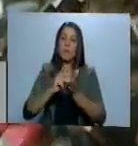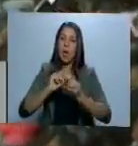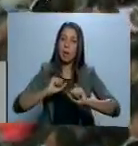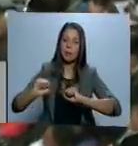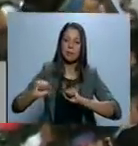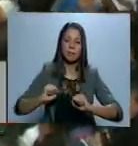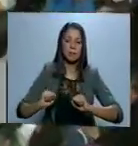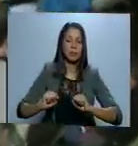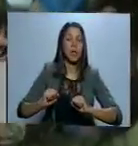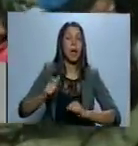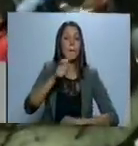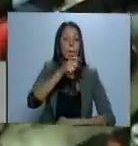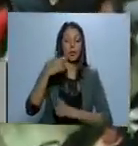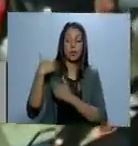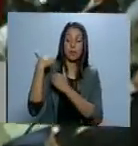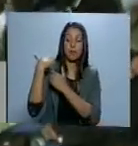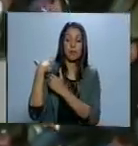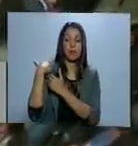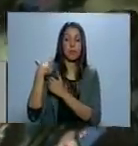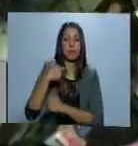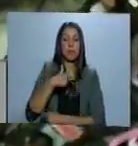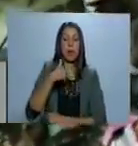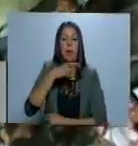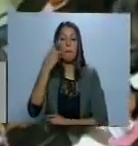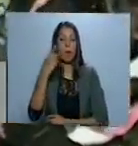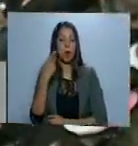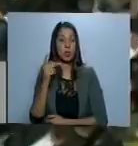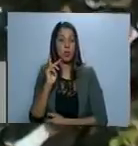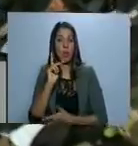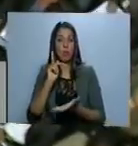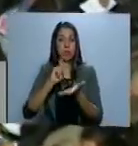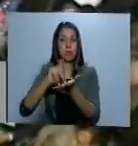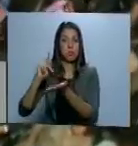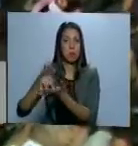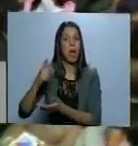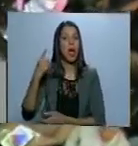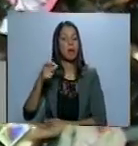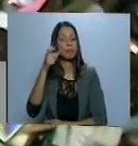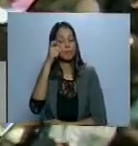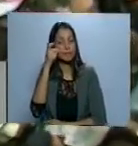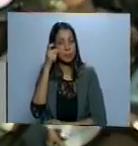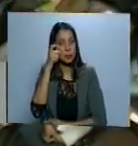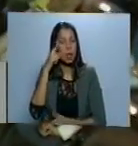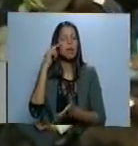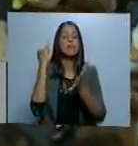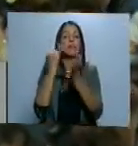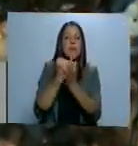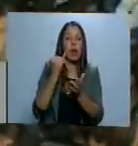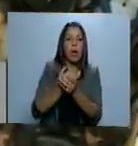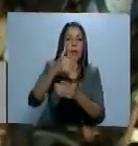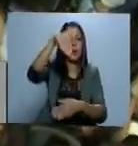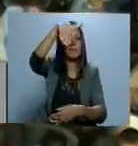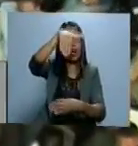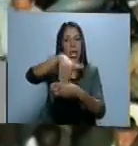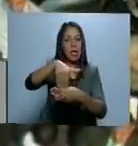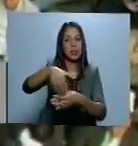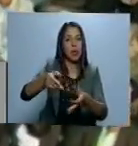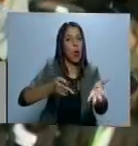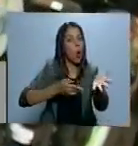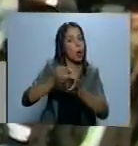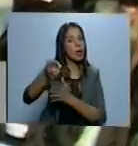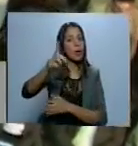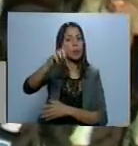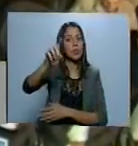de las y los representantes de todas las fuerzas políticas participantes, todo lo cual ratifica la confiabilidad del